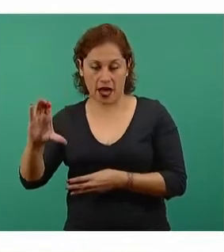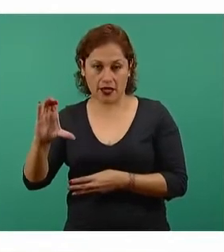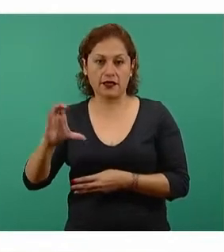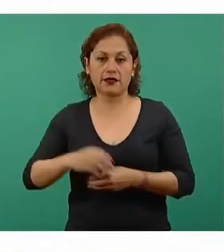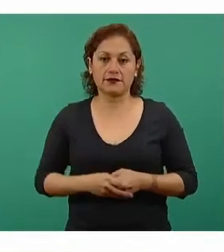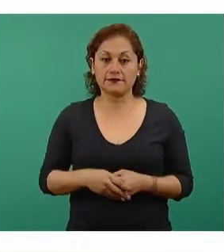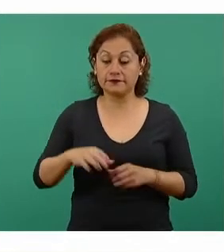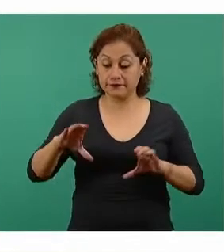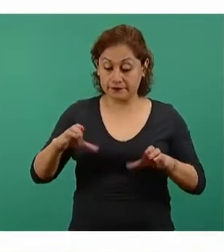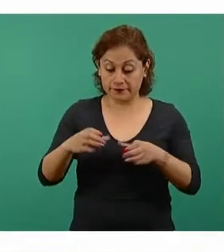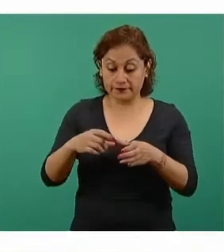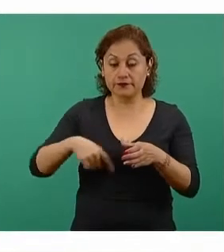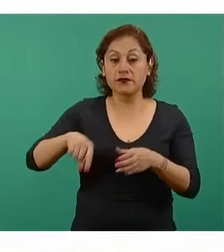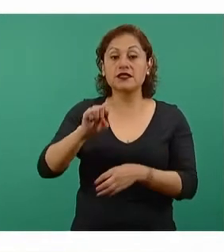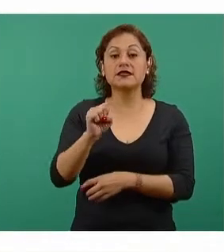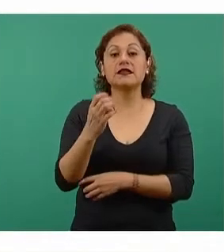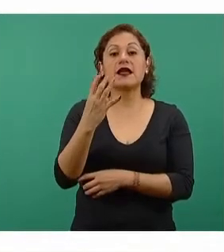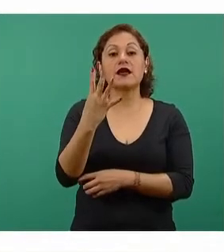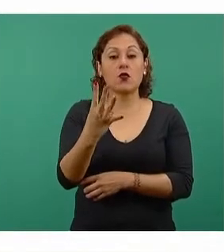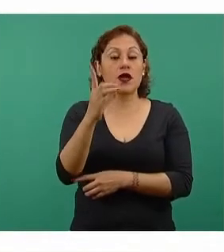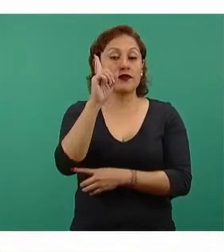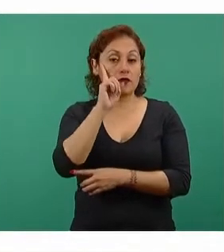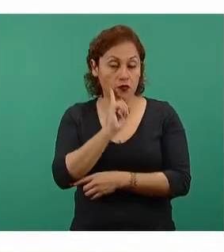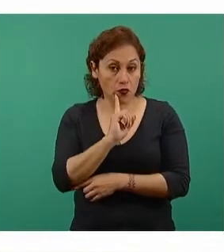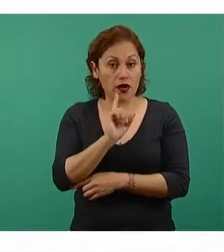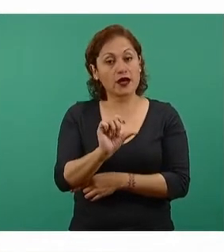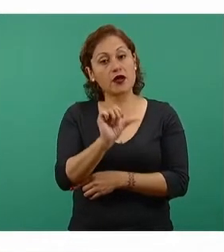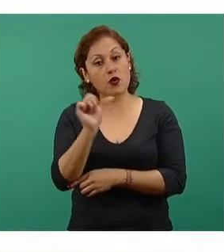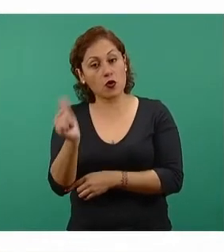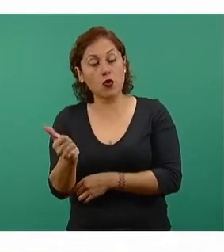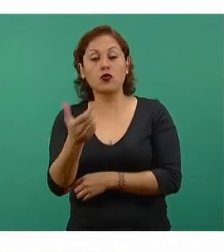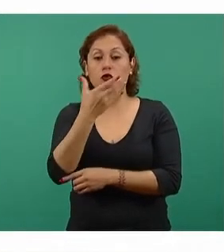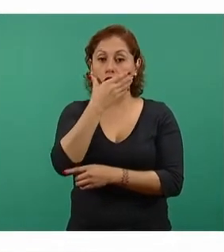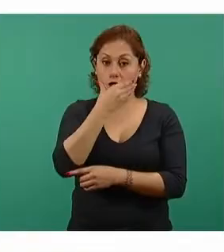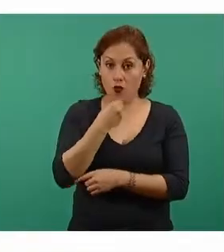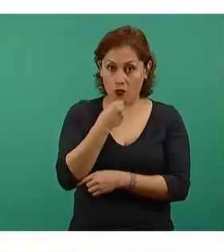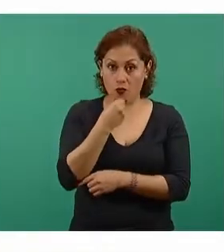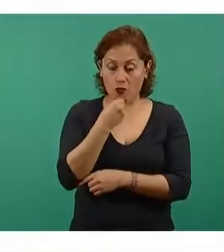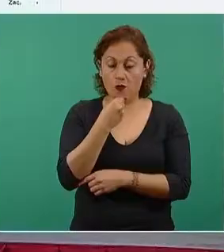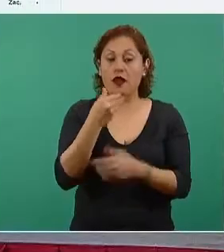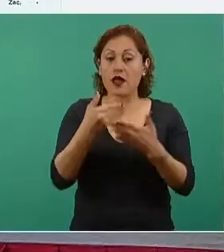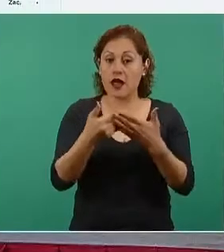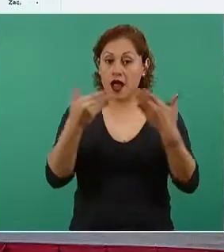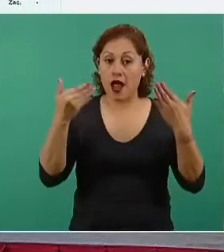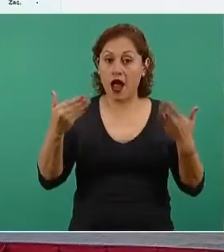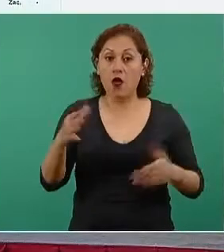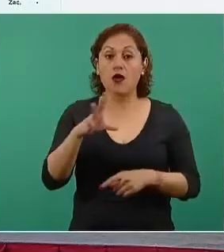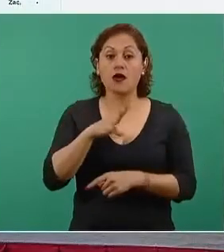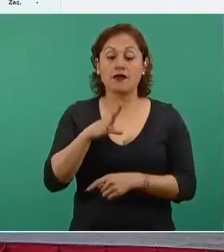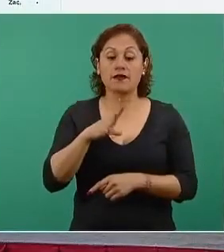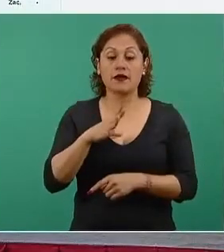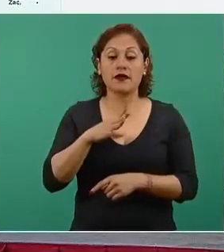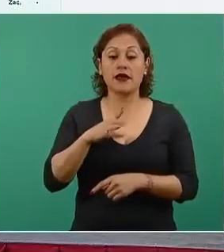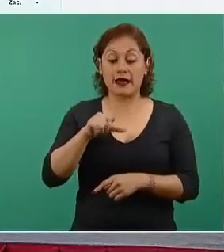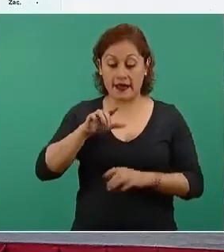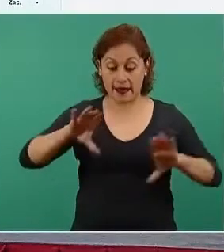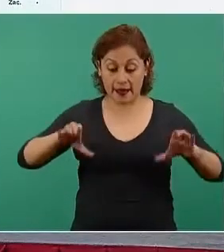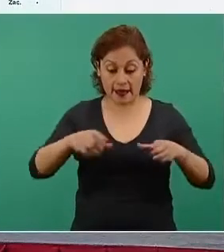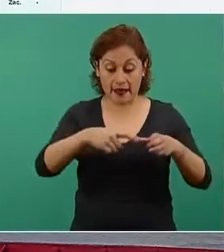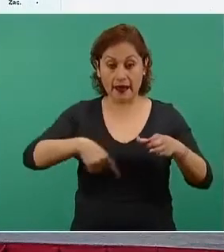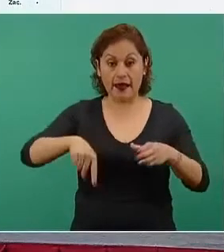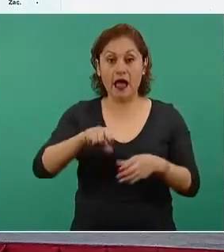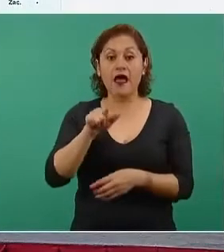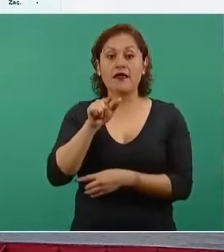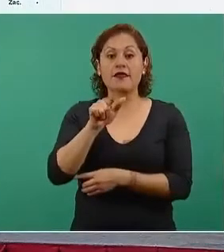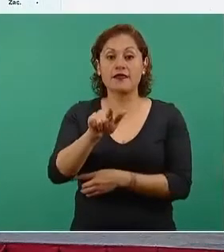64 personas son de sexo femenino y el resto sexo masculino, y actualmente 17 de los casos aún